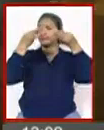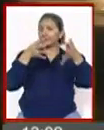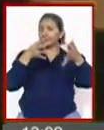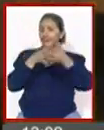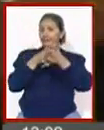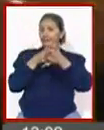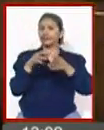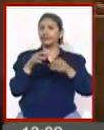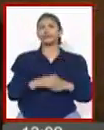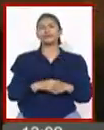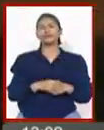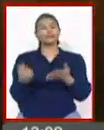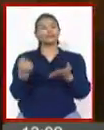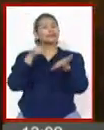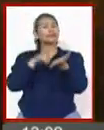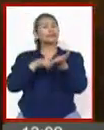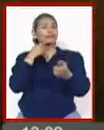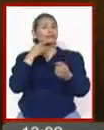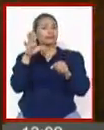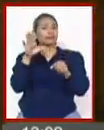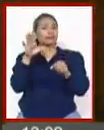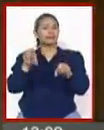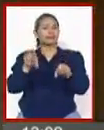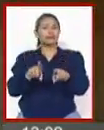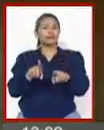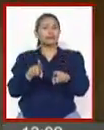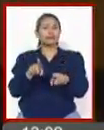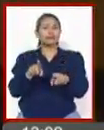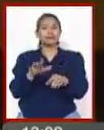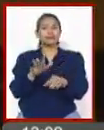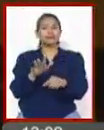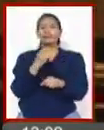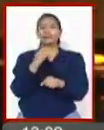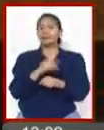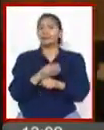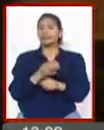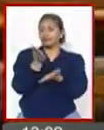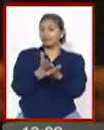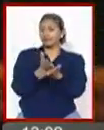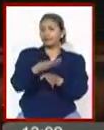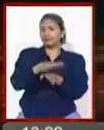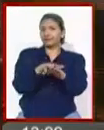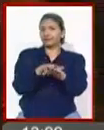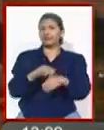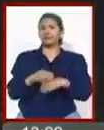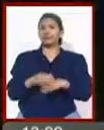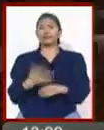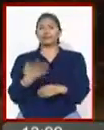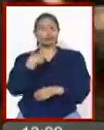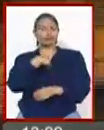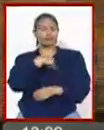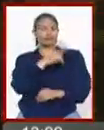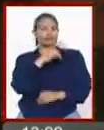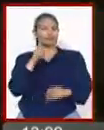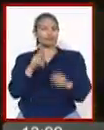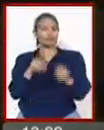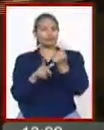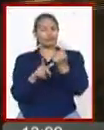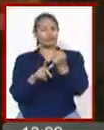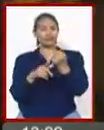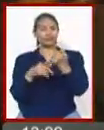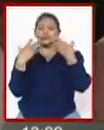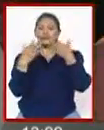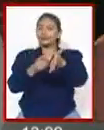flujo vehicular hasta firmar un compromiso con alguna autoridad para poner rompemuelles y pasarelas de peatones. Nosotros como vecinos y dirigentes